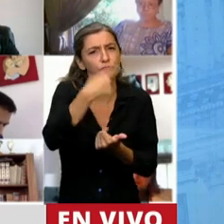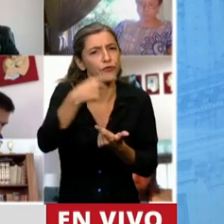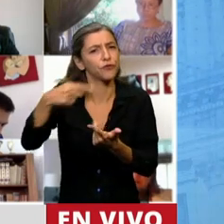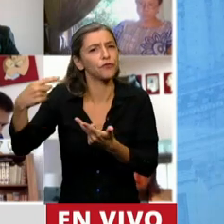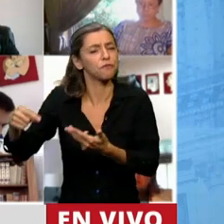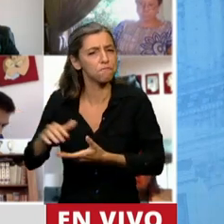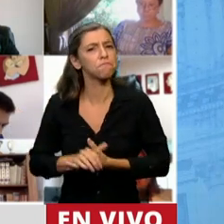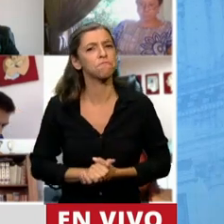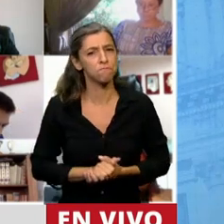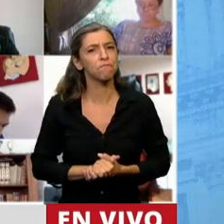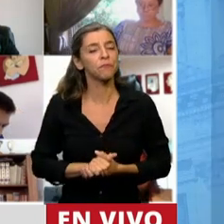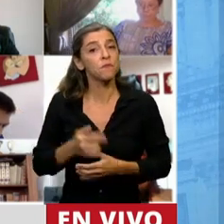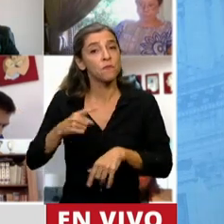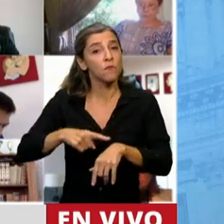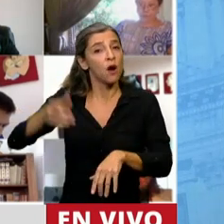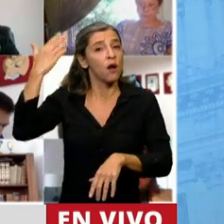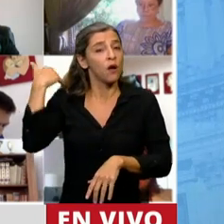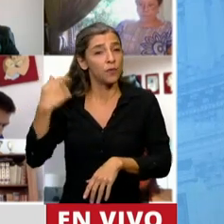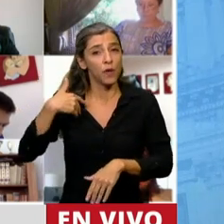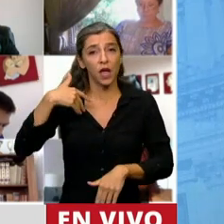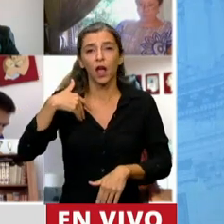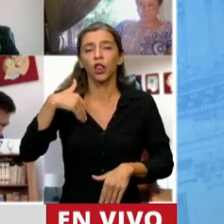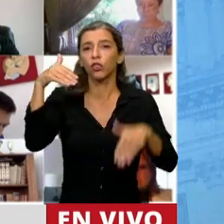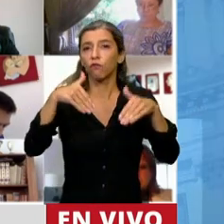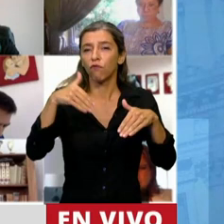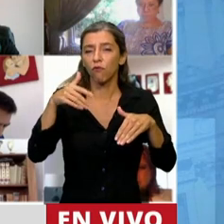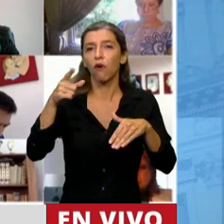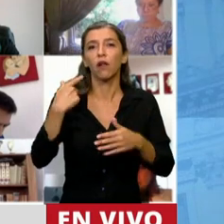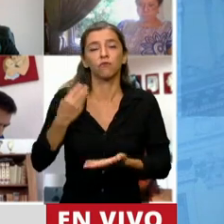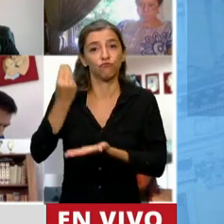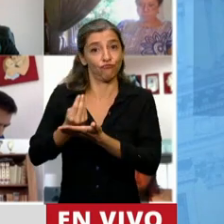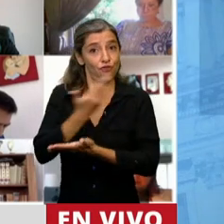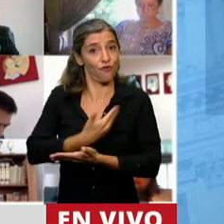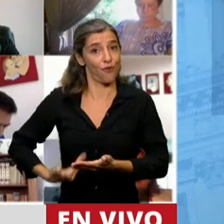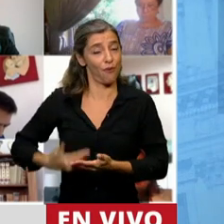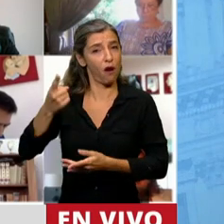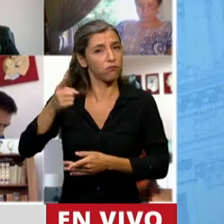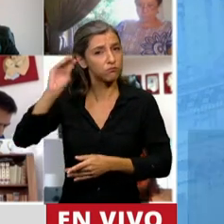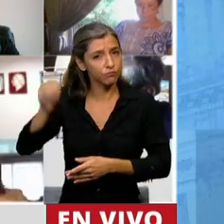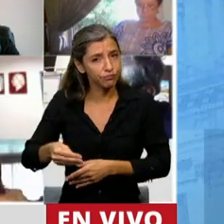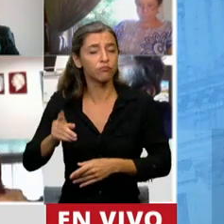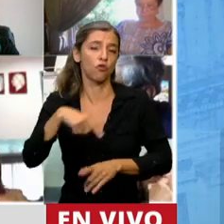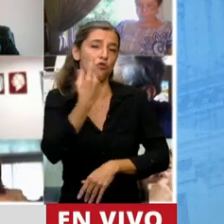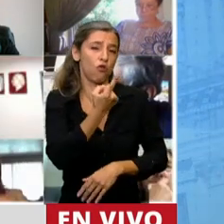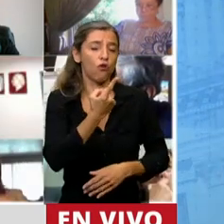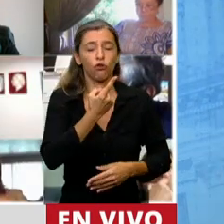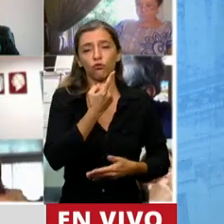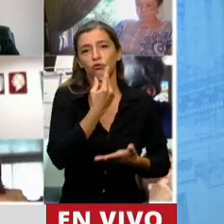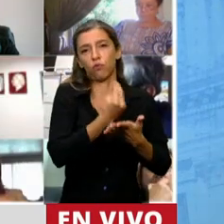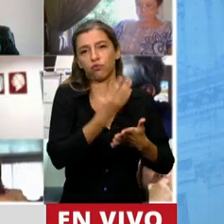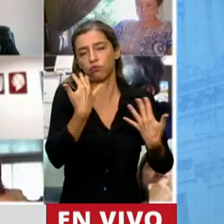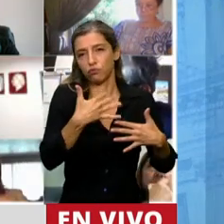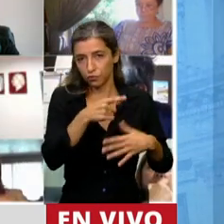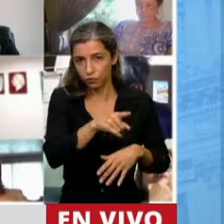Aún cuando perdió la elección a gobernador con otro gran dirigente político en